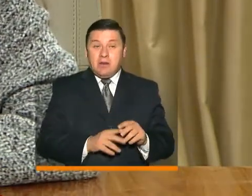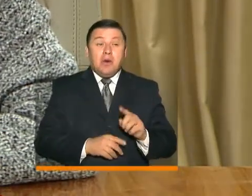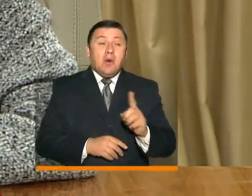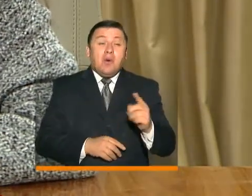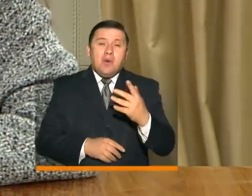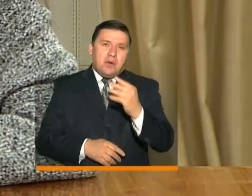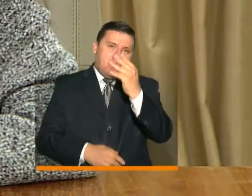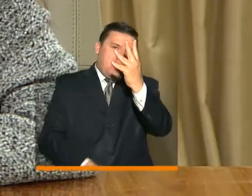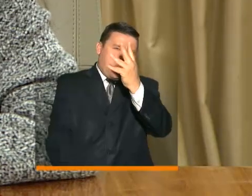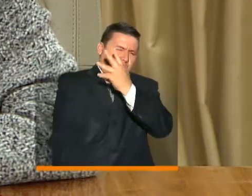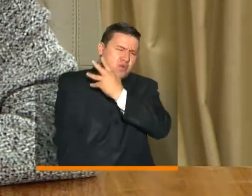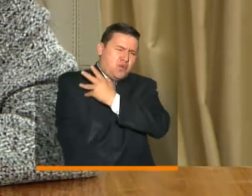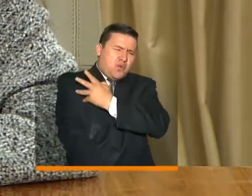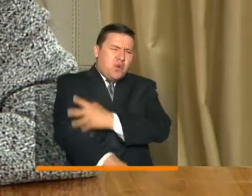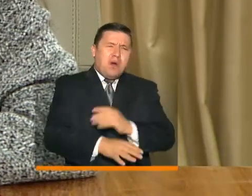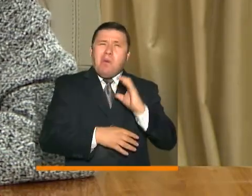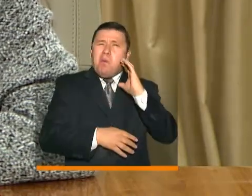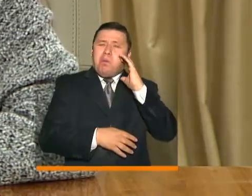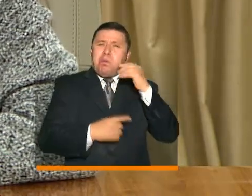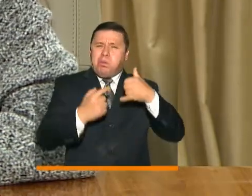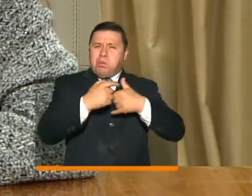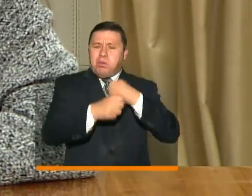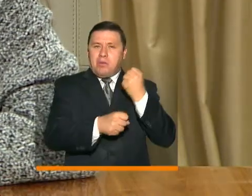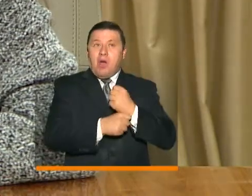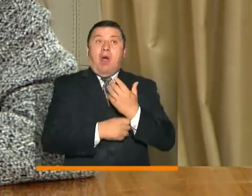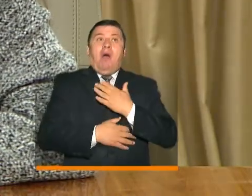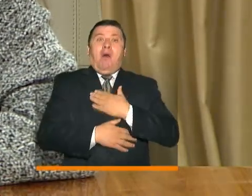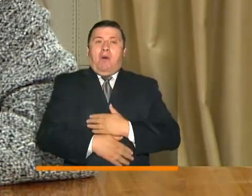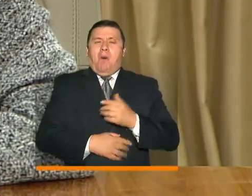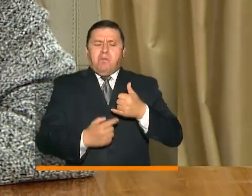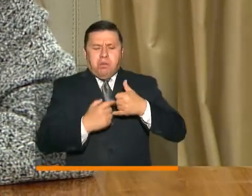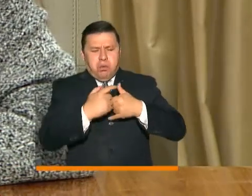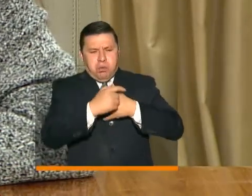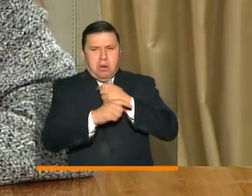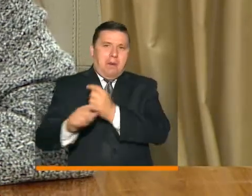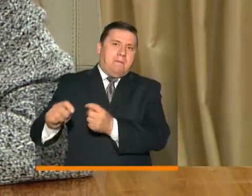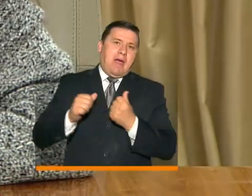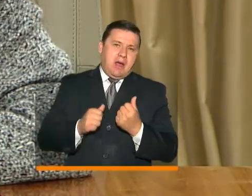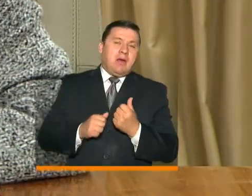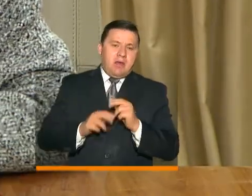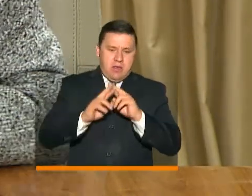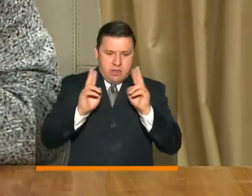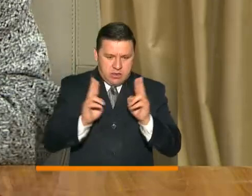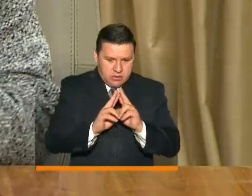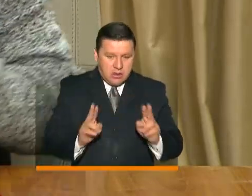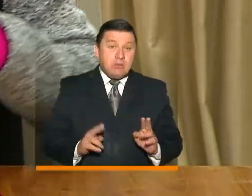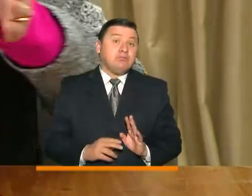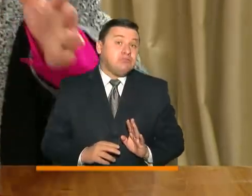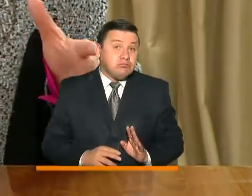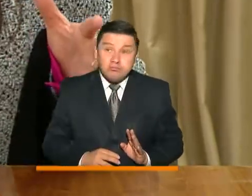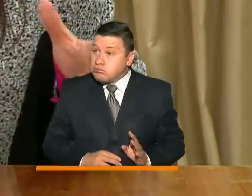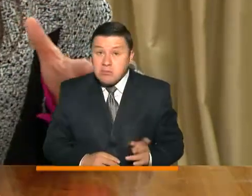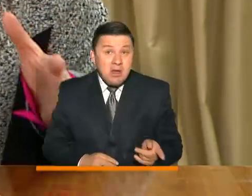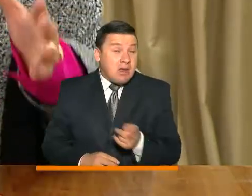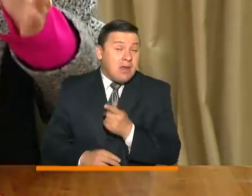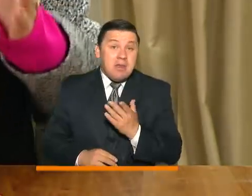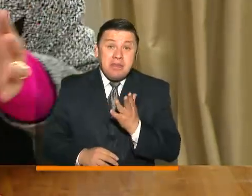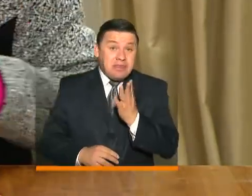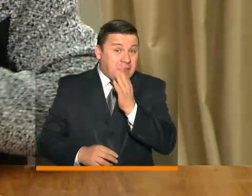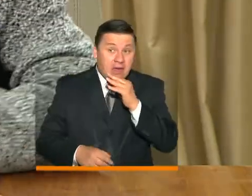4 millones de personas que se pueden beneficiar de este auxilio de la conectividad si no